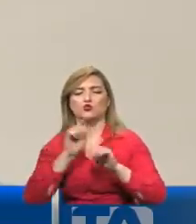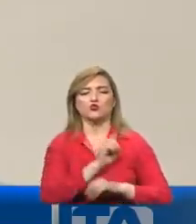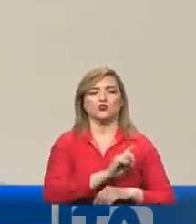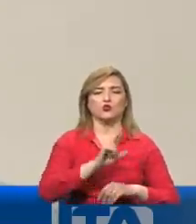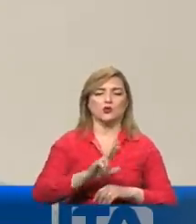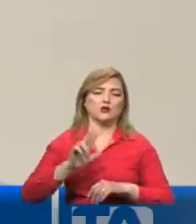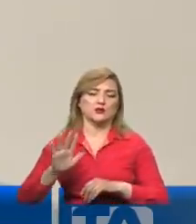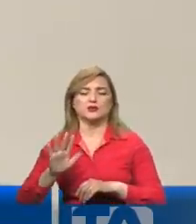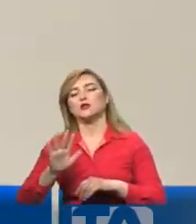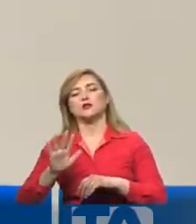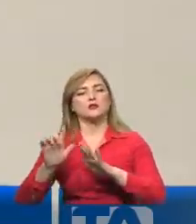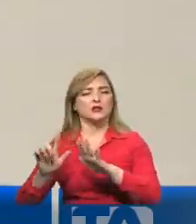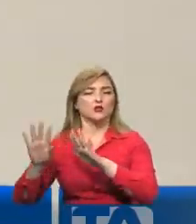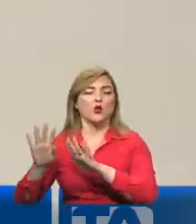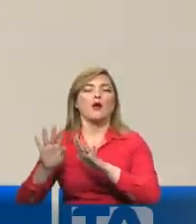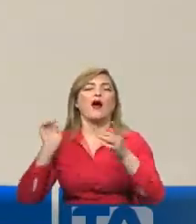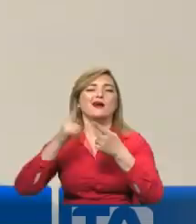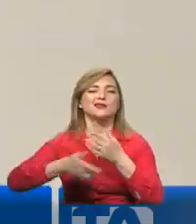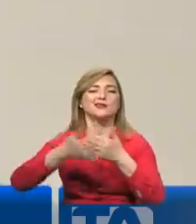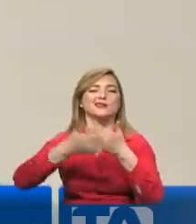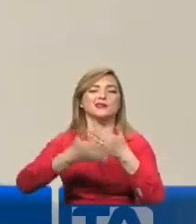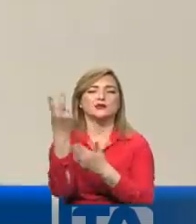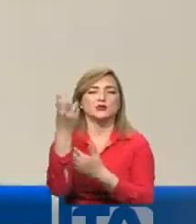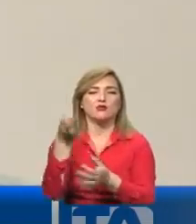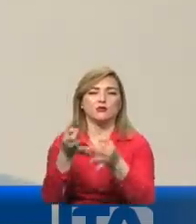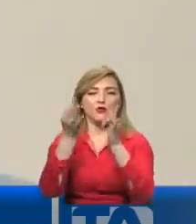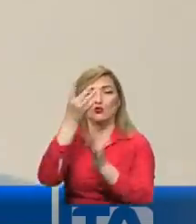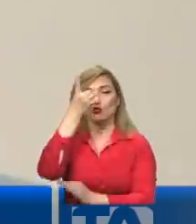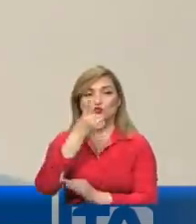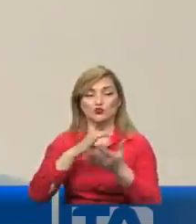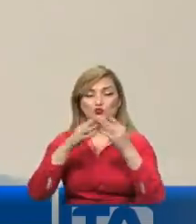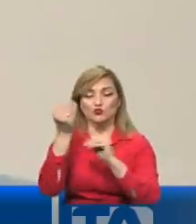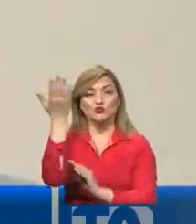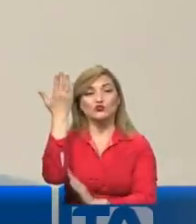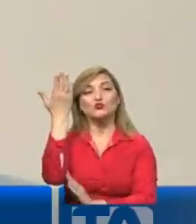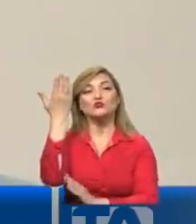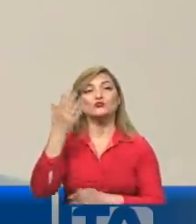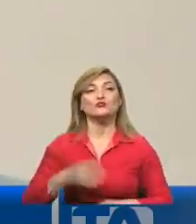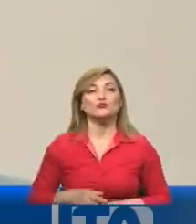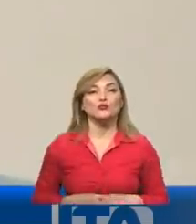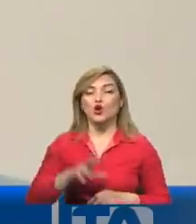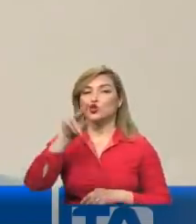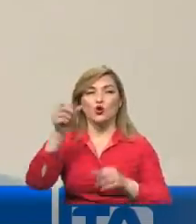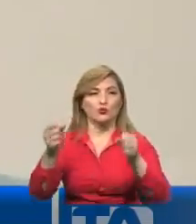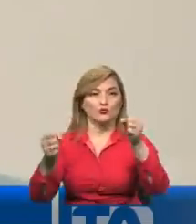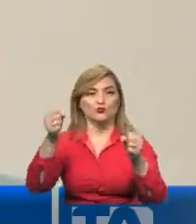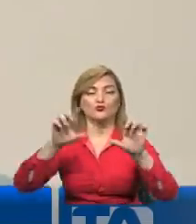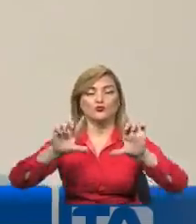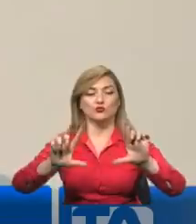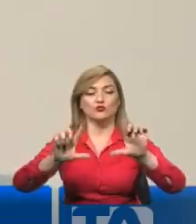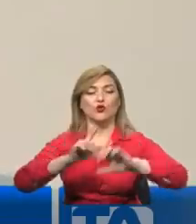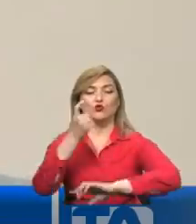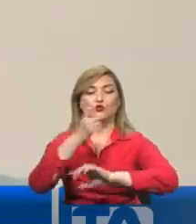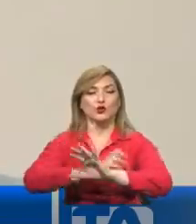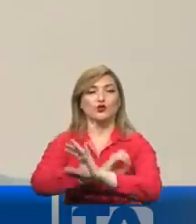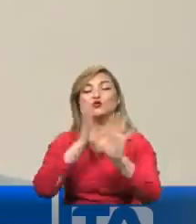la resolución que el señor alcalde la mantuvo, el tema de la no circulación desde las 11 de